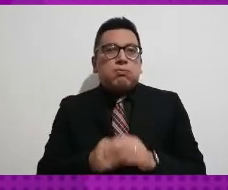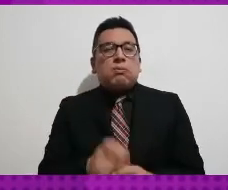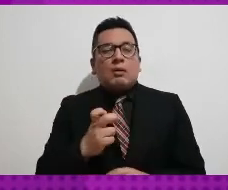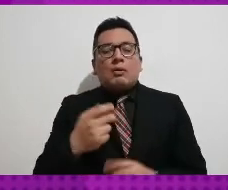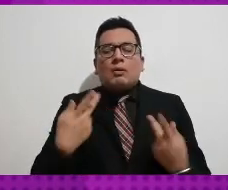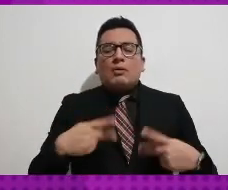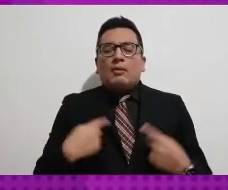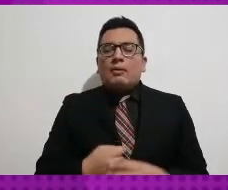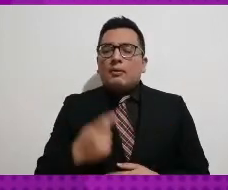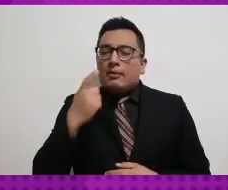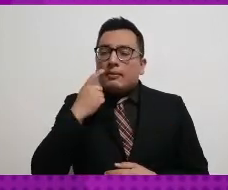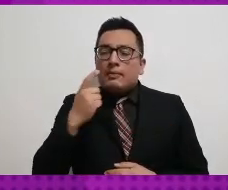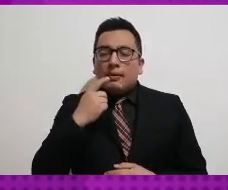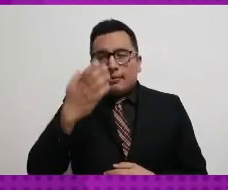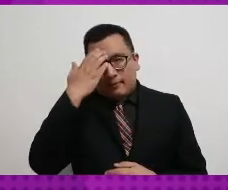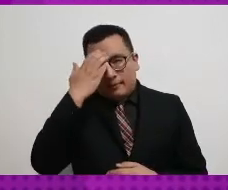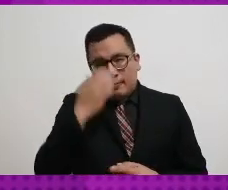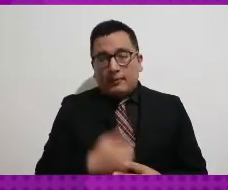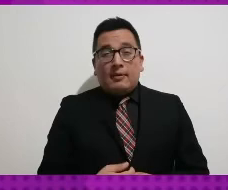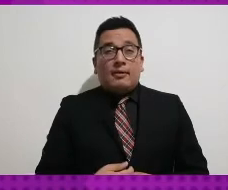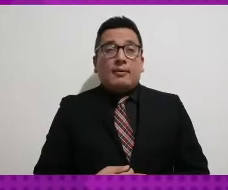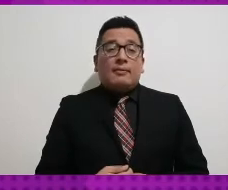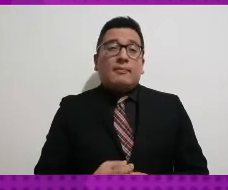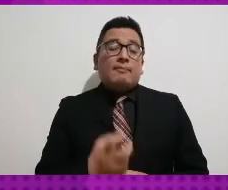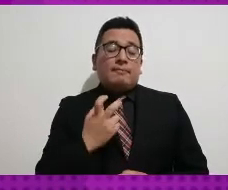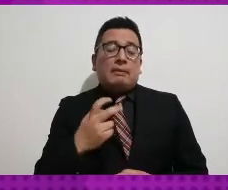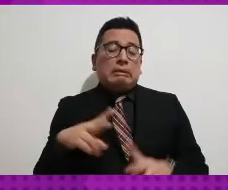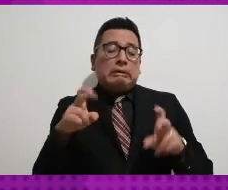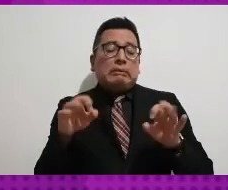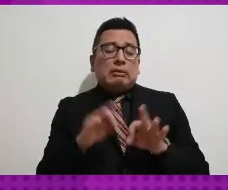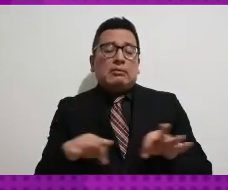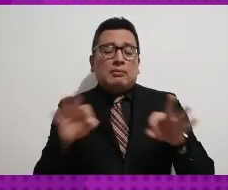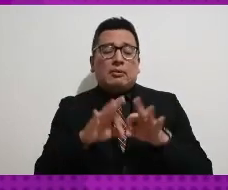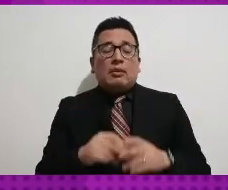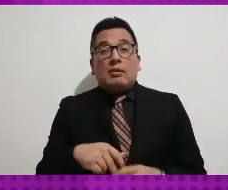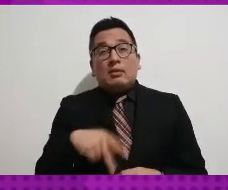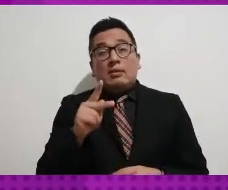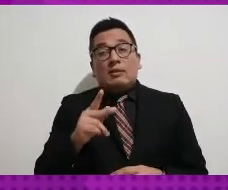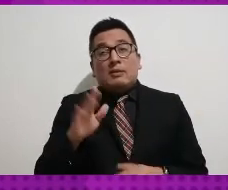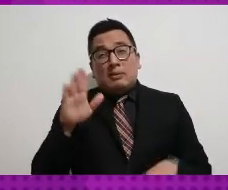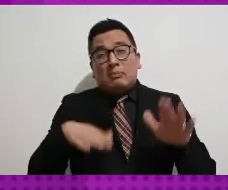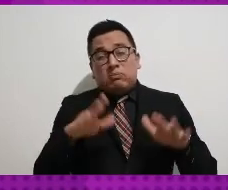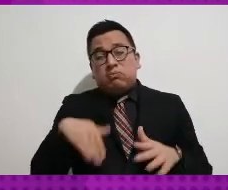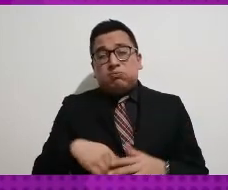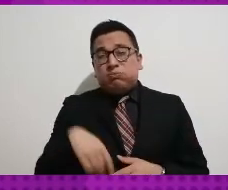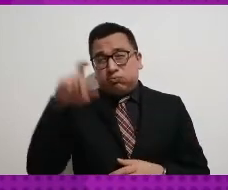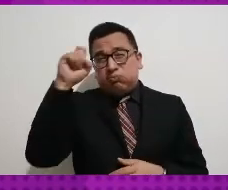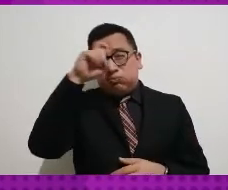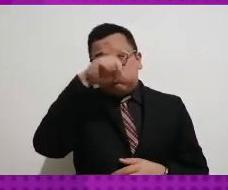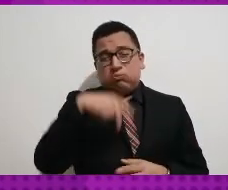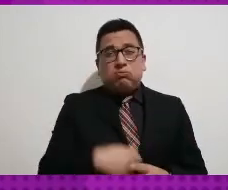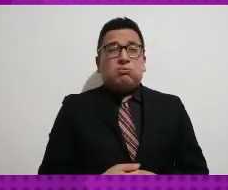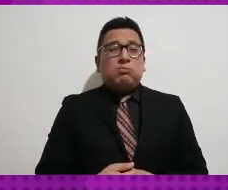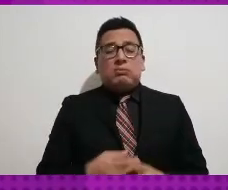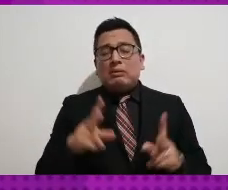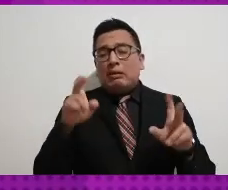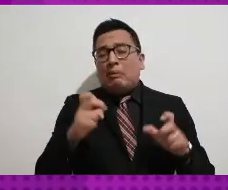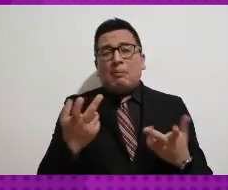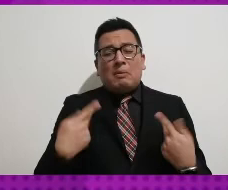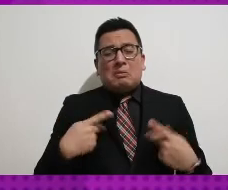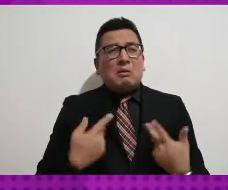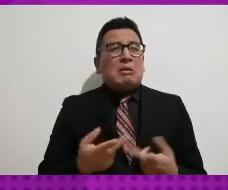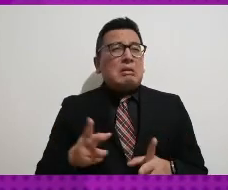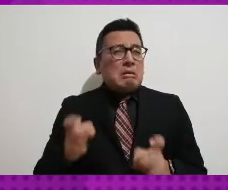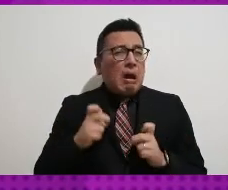al pendiente de lo que pasa en estos temas tan trascendentales, pero también tan lastimosos para la sociedad, como son todo tema de